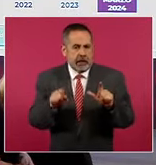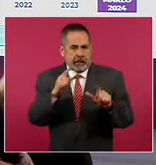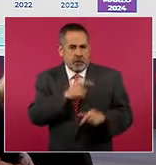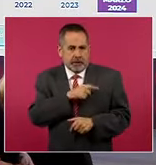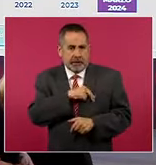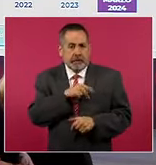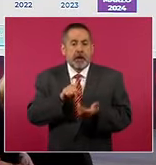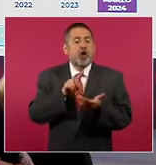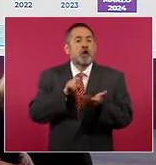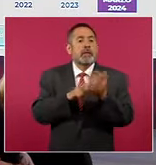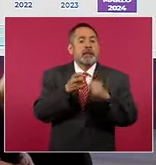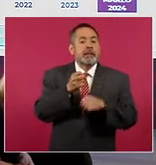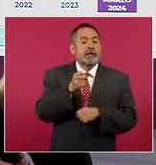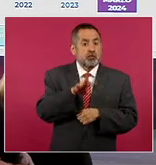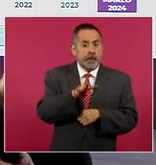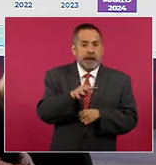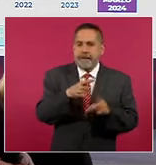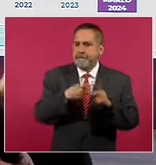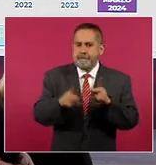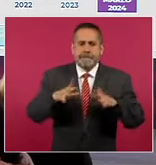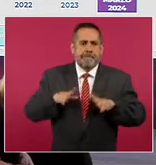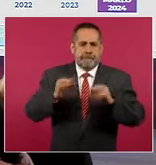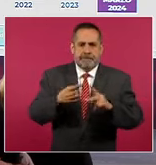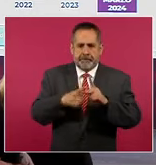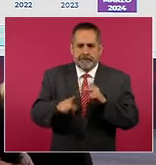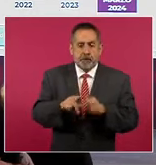19 el nacimiento de la Guardia con